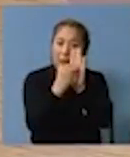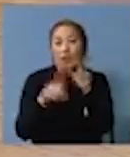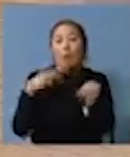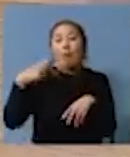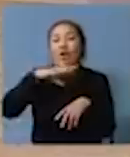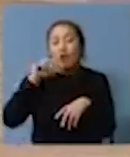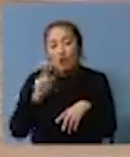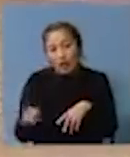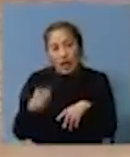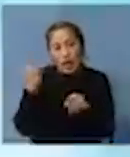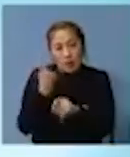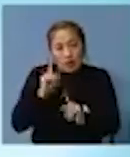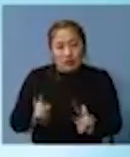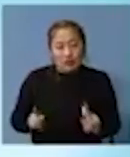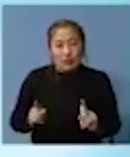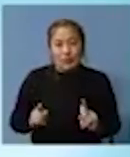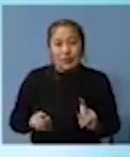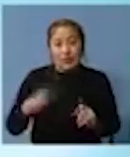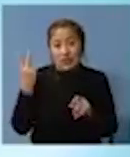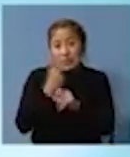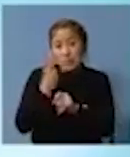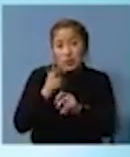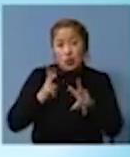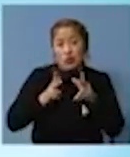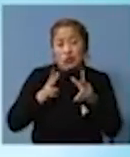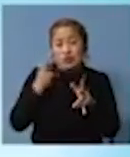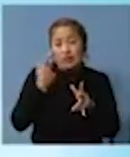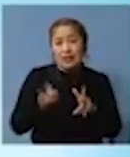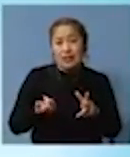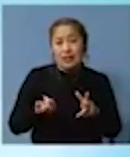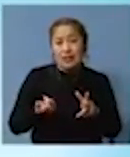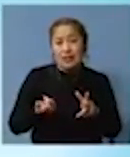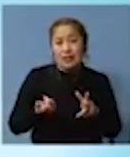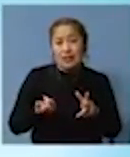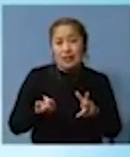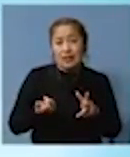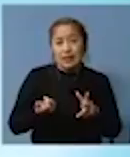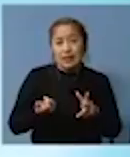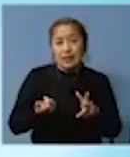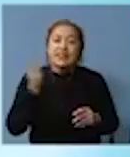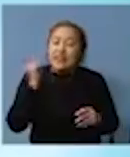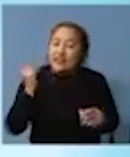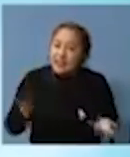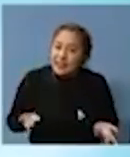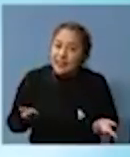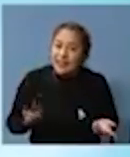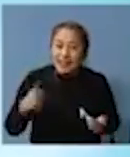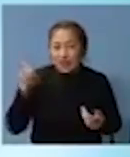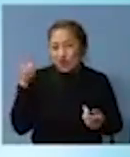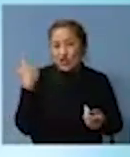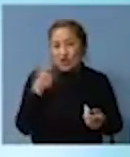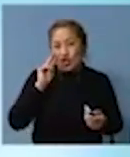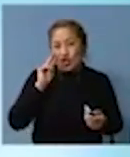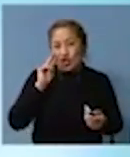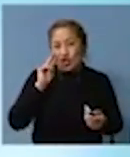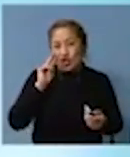Partido Justicialista. Lo primero eso. Lo segundo, cuando dice Vera, ¿a quién se refiere con Vera? Al que nosotros conocemos,